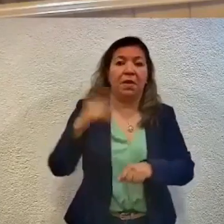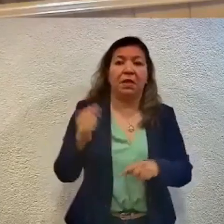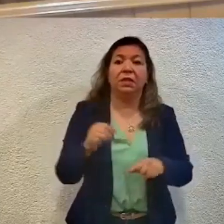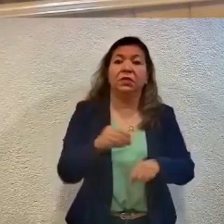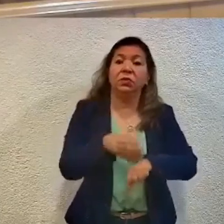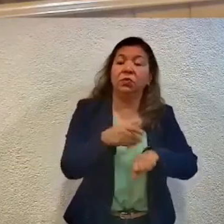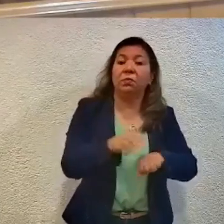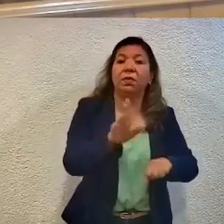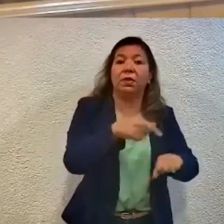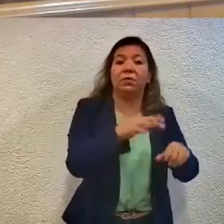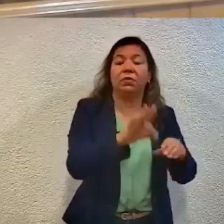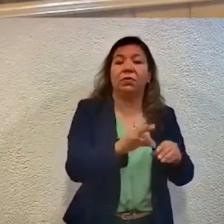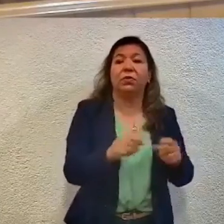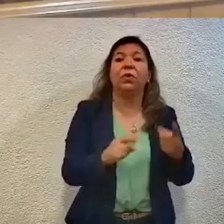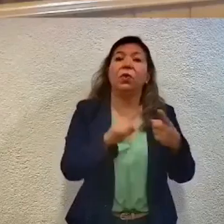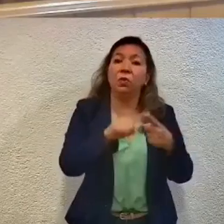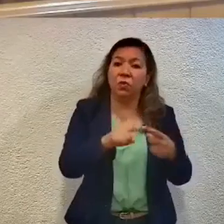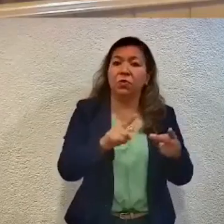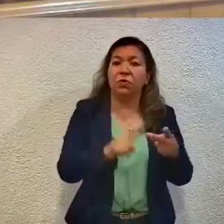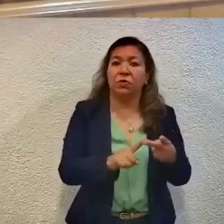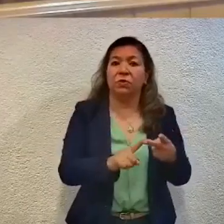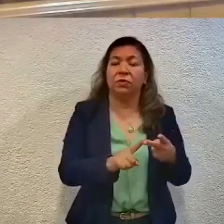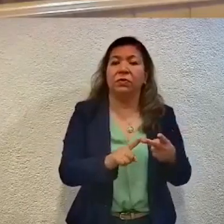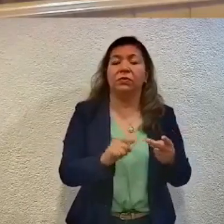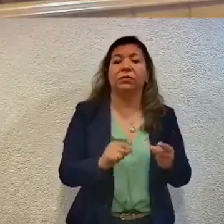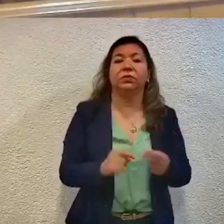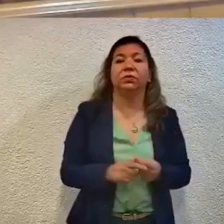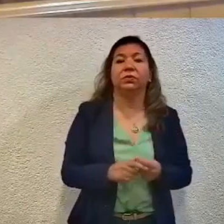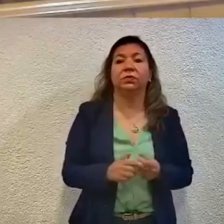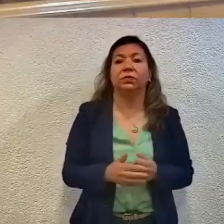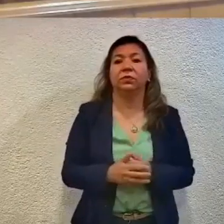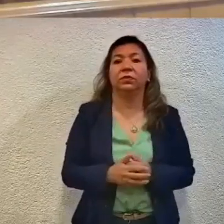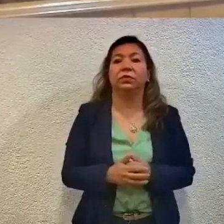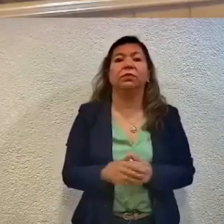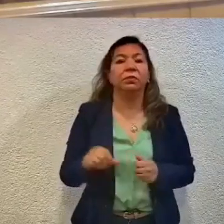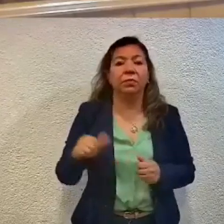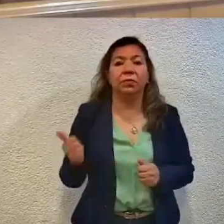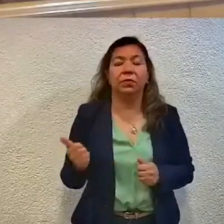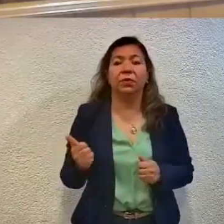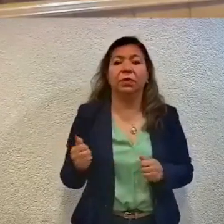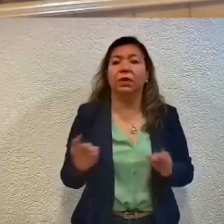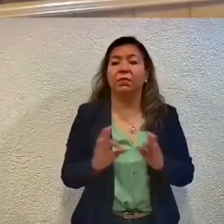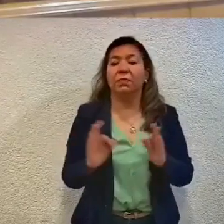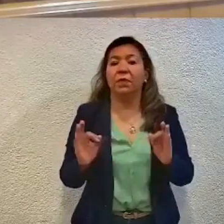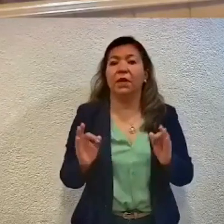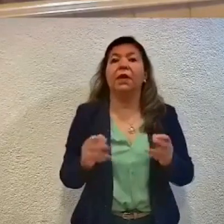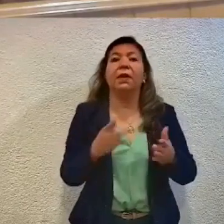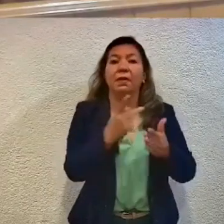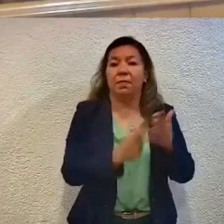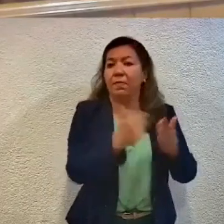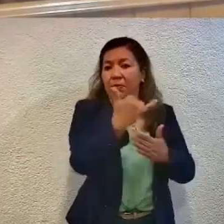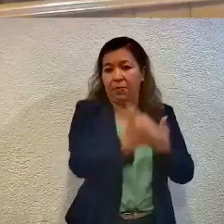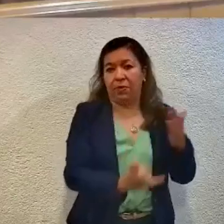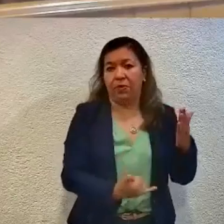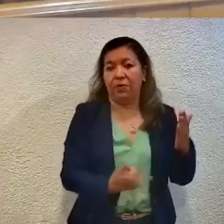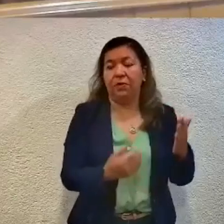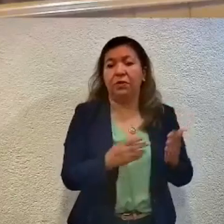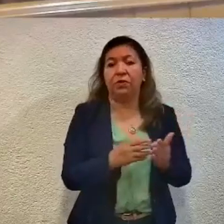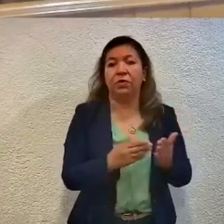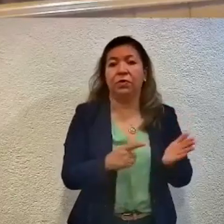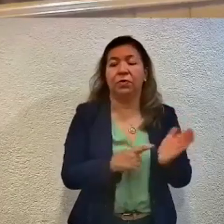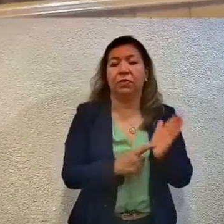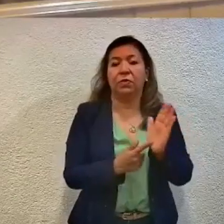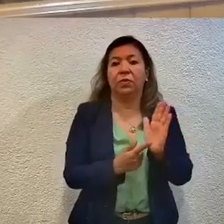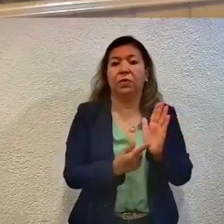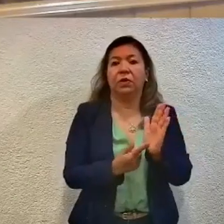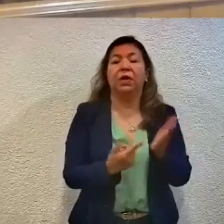con una mayor votación en el lugar número 1 y 2 respectivamente. Por otra parte, en el proyecto de la